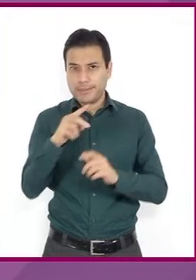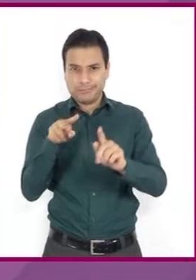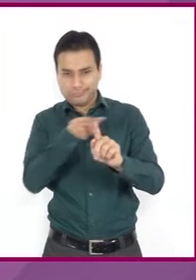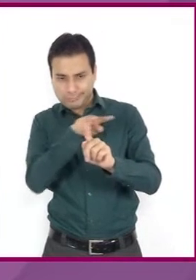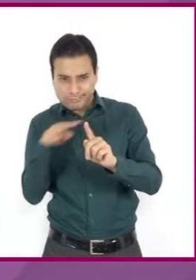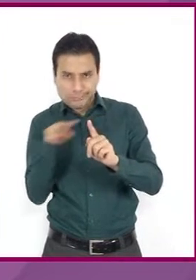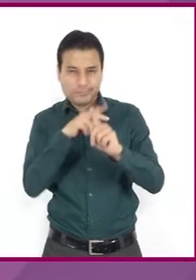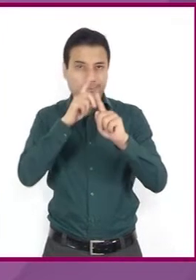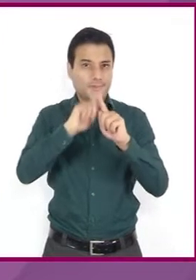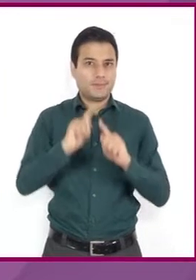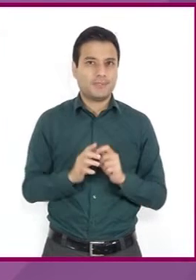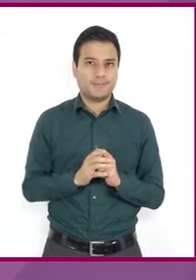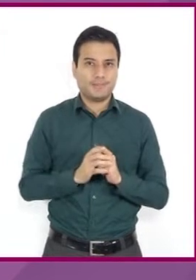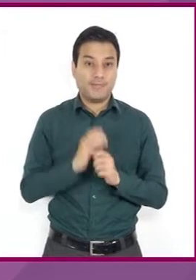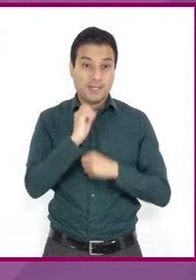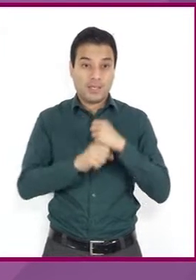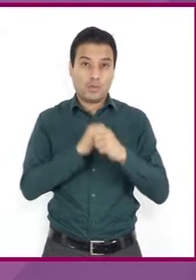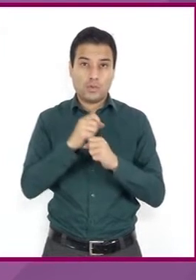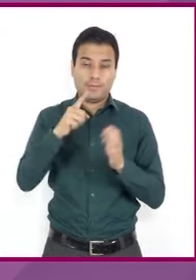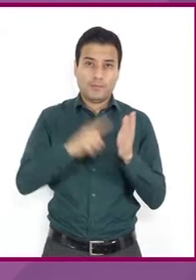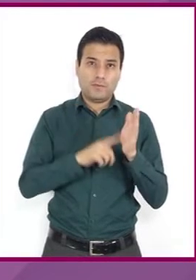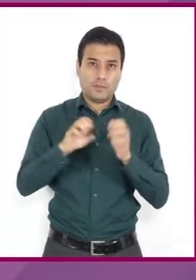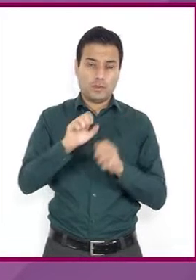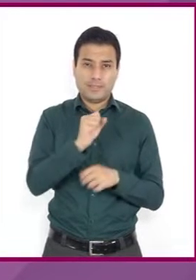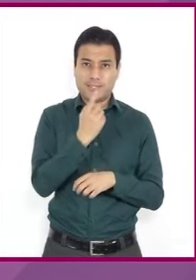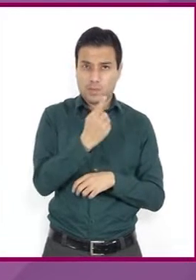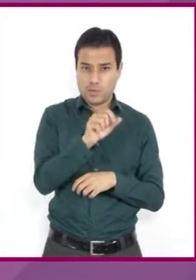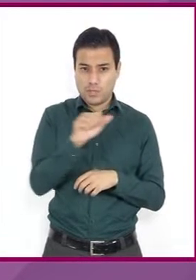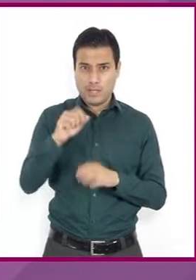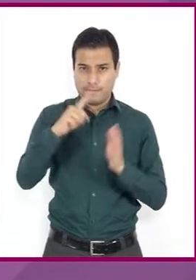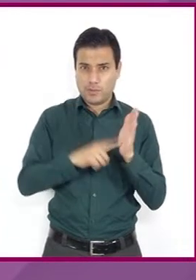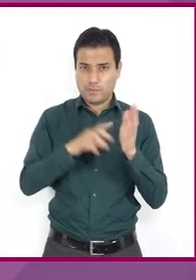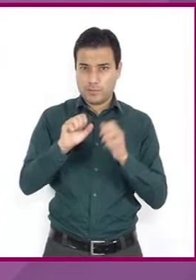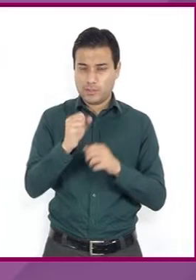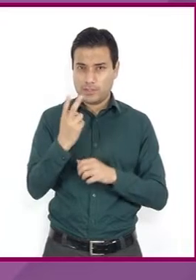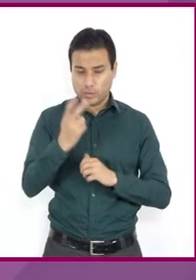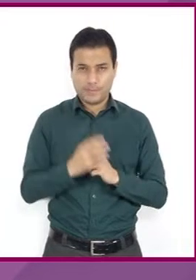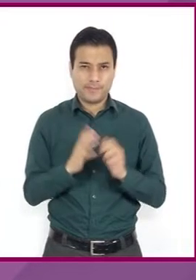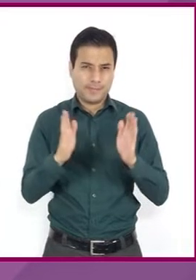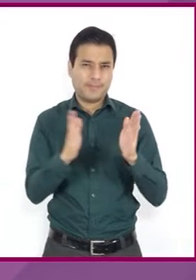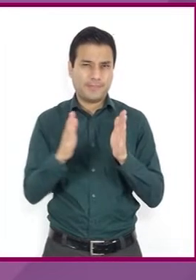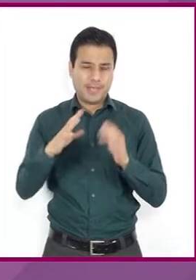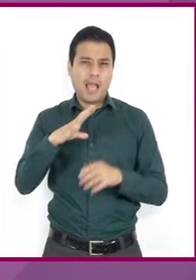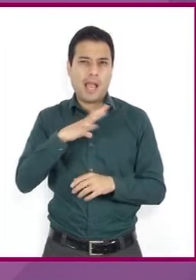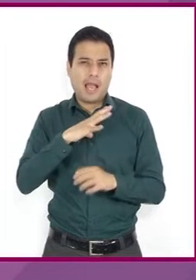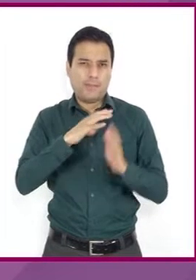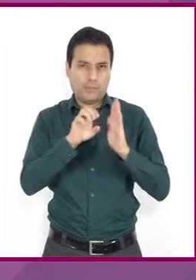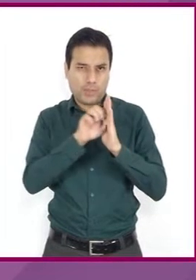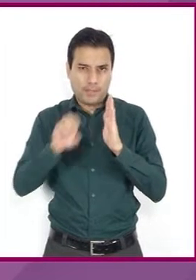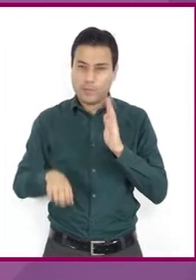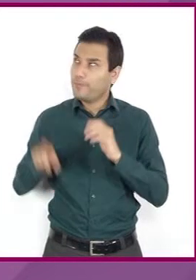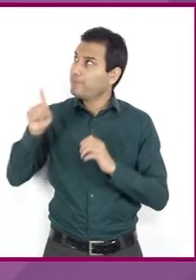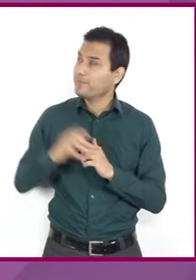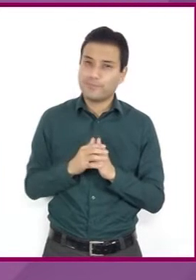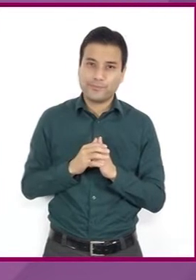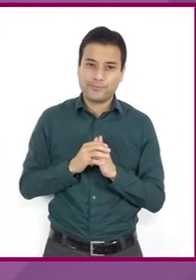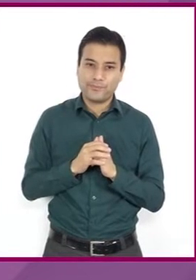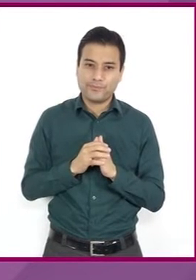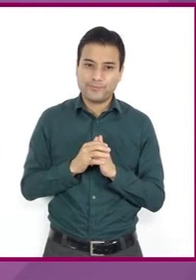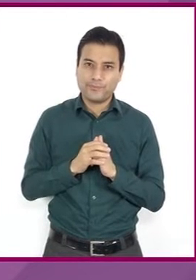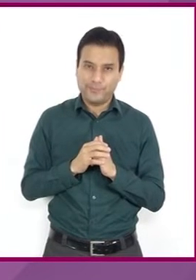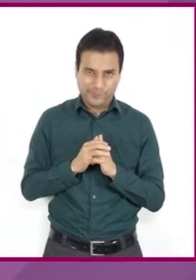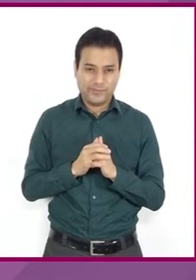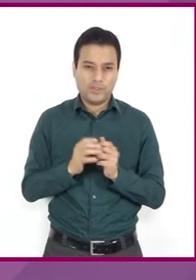obras. Entre 1961 y 1962 aparecen, por ejemplo, La muerte de Artemio Cruz,